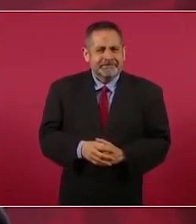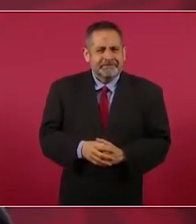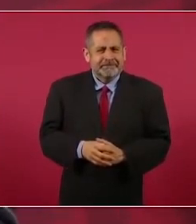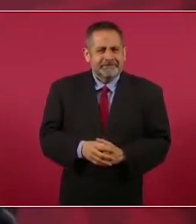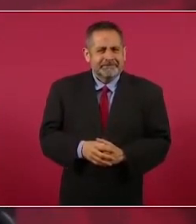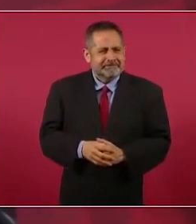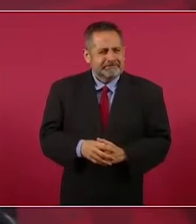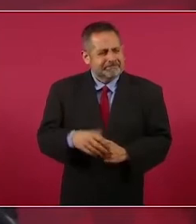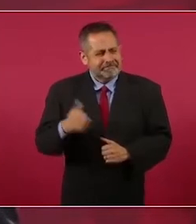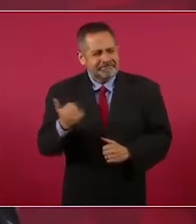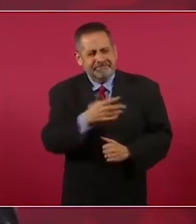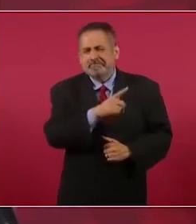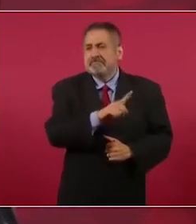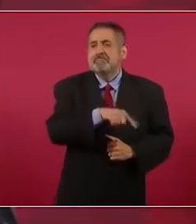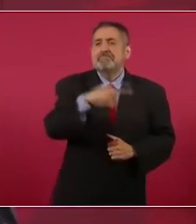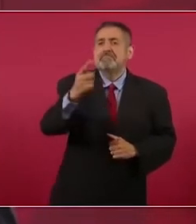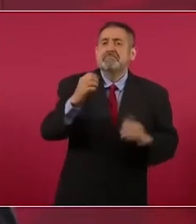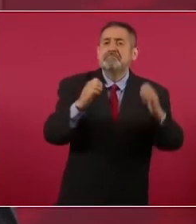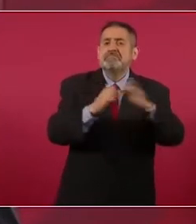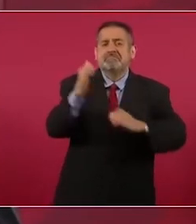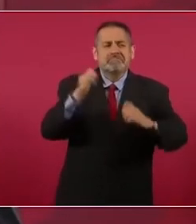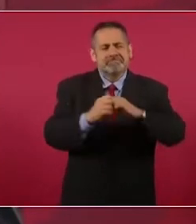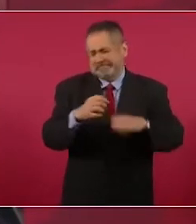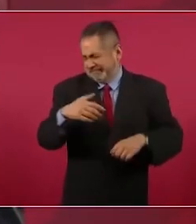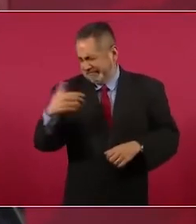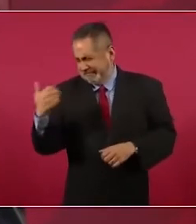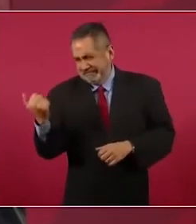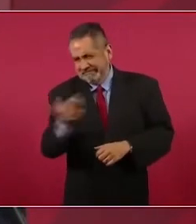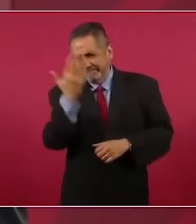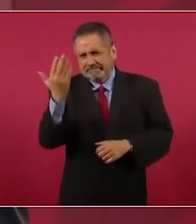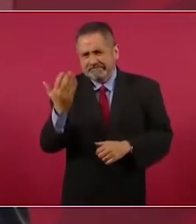a engañar más lejos.